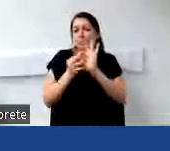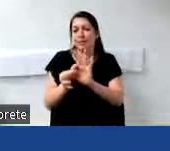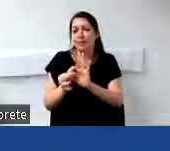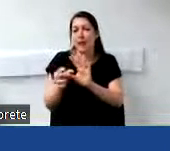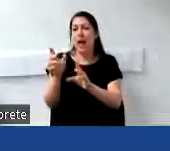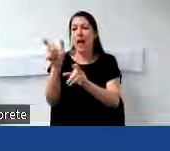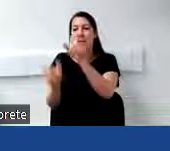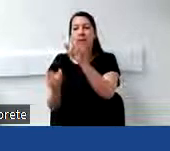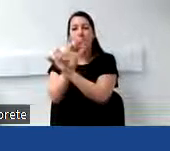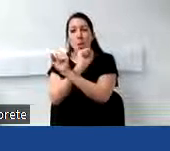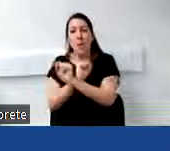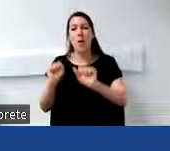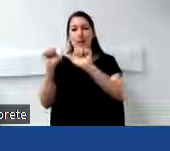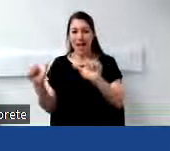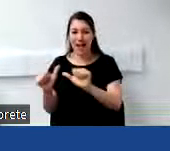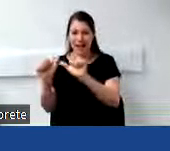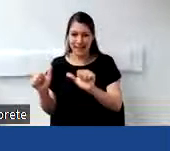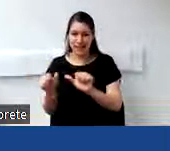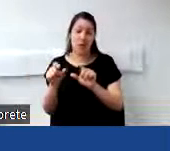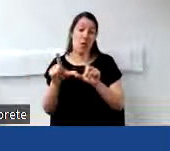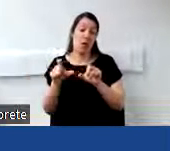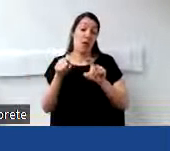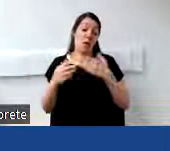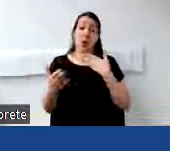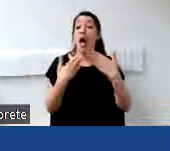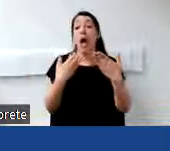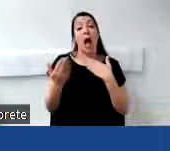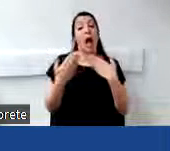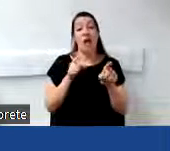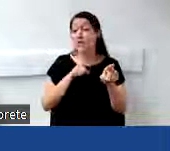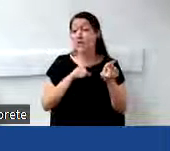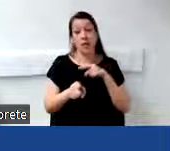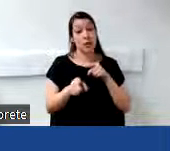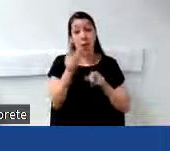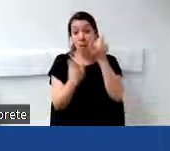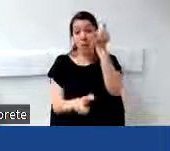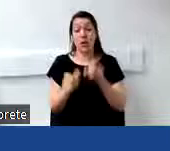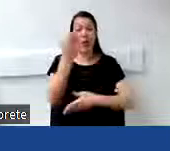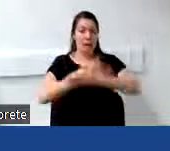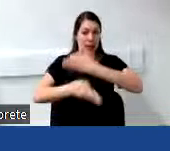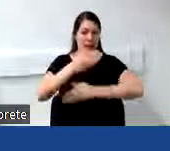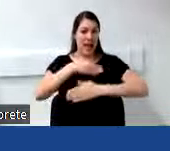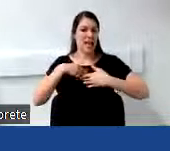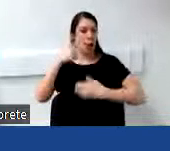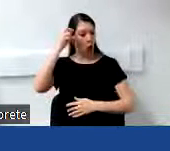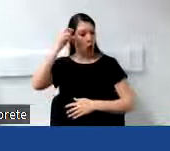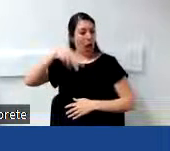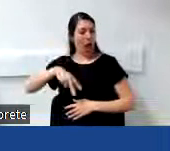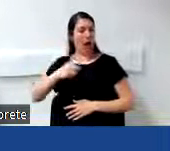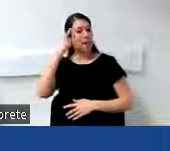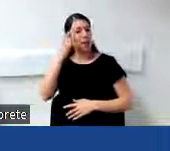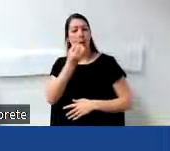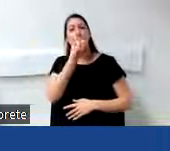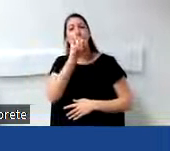esa persona. Por supuesto que todas estas cosas son conversadas con las personas con discapacidad, ¿no? No es que a mí se me ocurre que esto va a